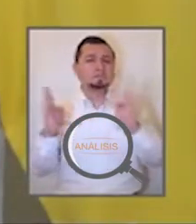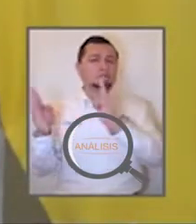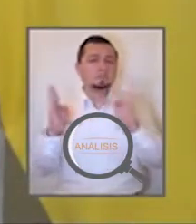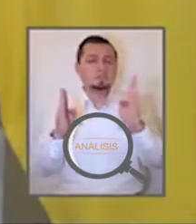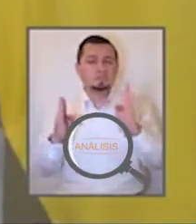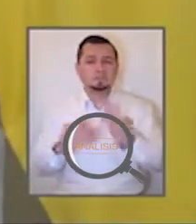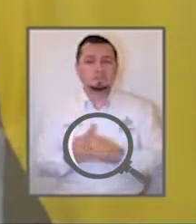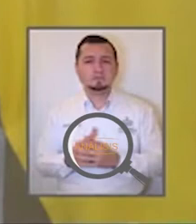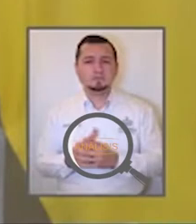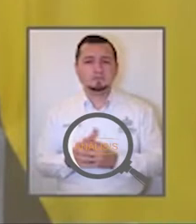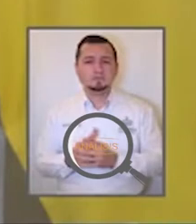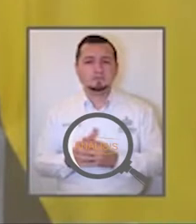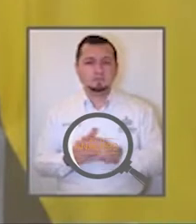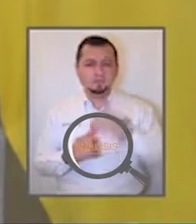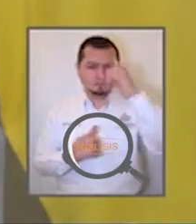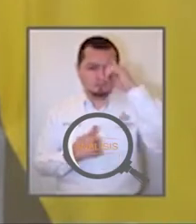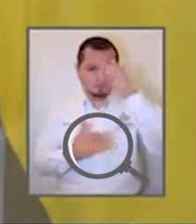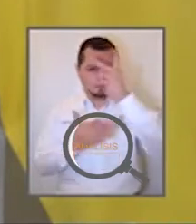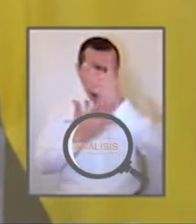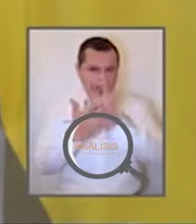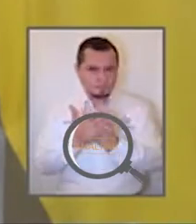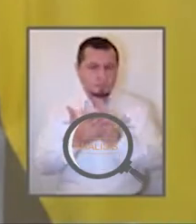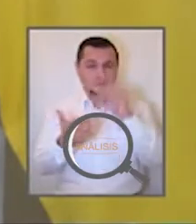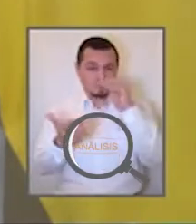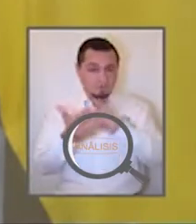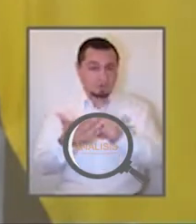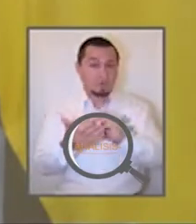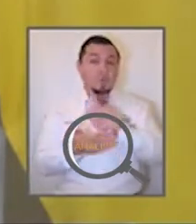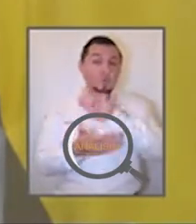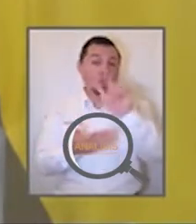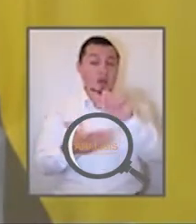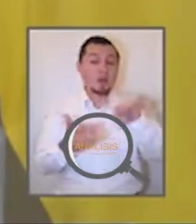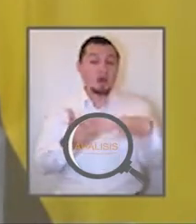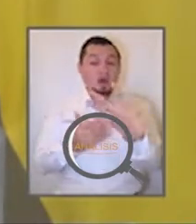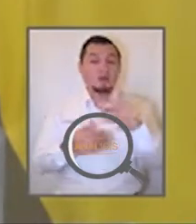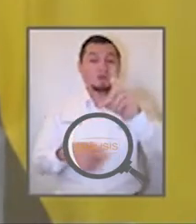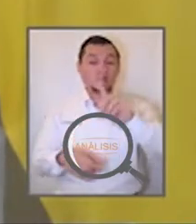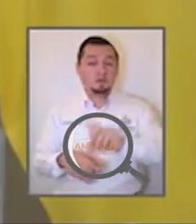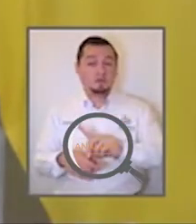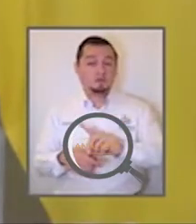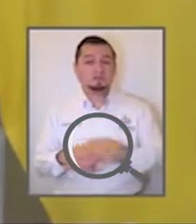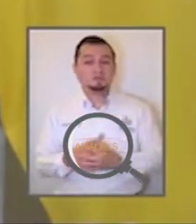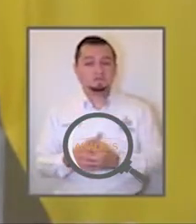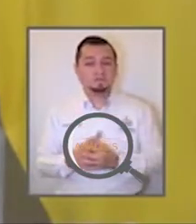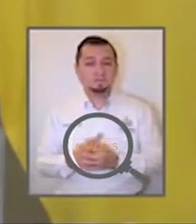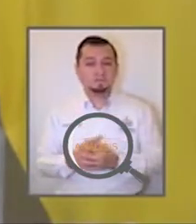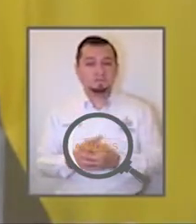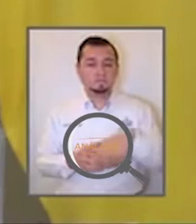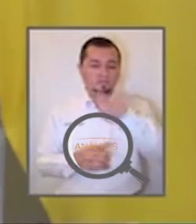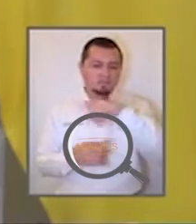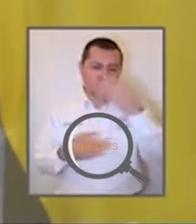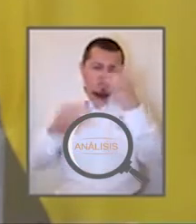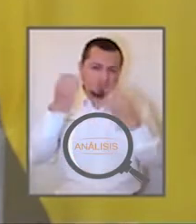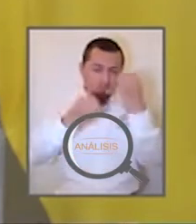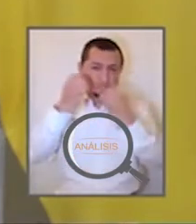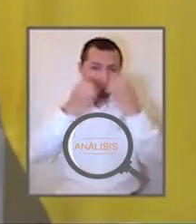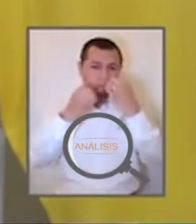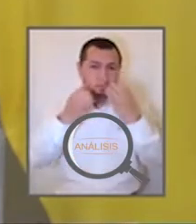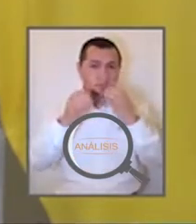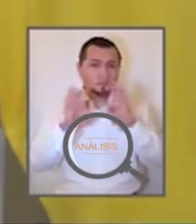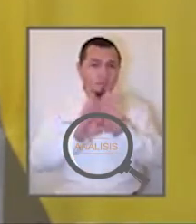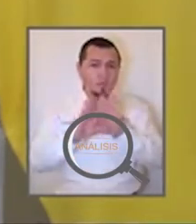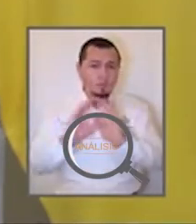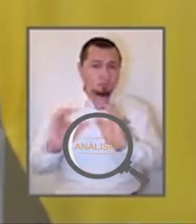terminará el ciclo para el que fue diseñado y después de estos 14 días se